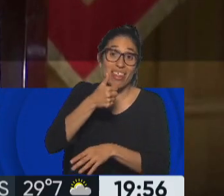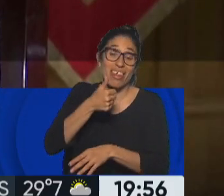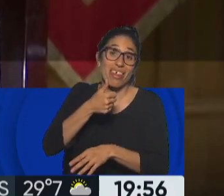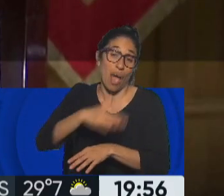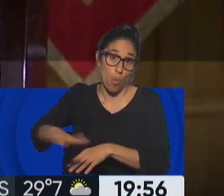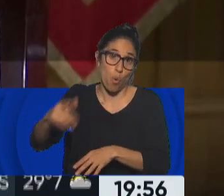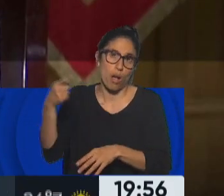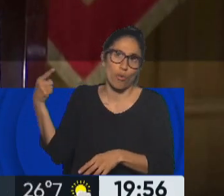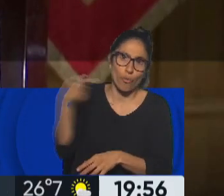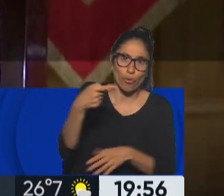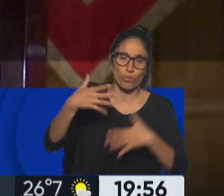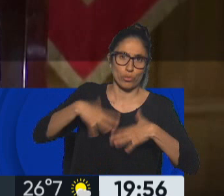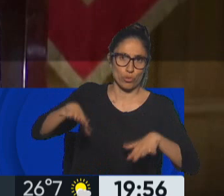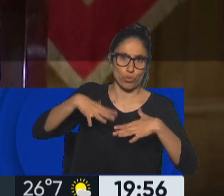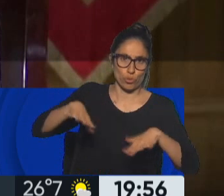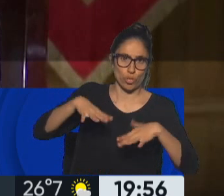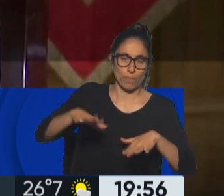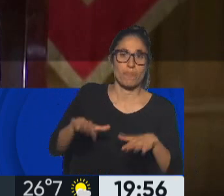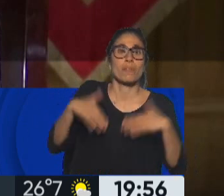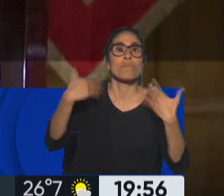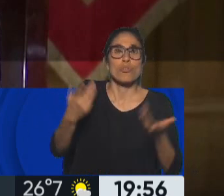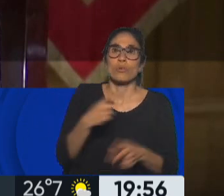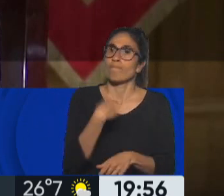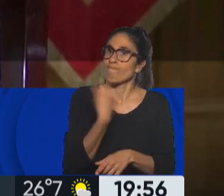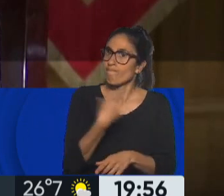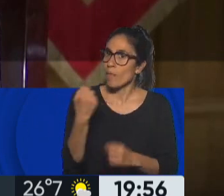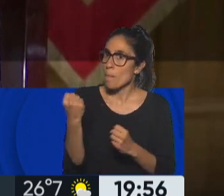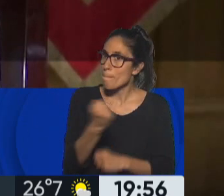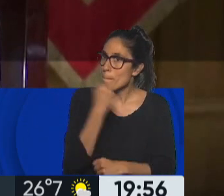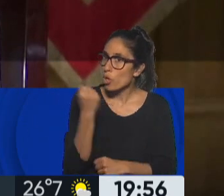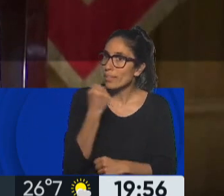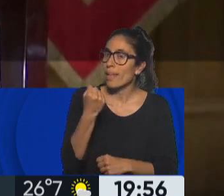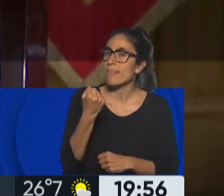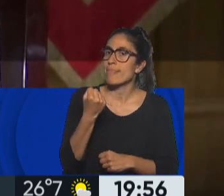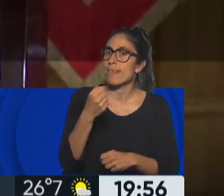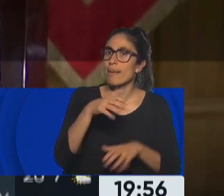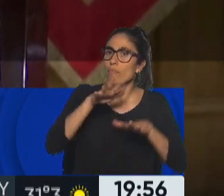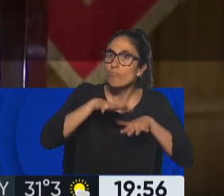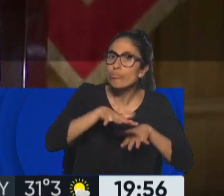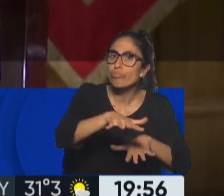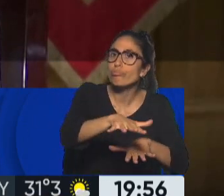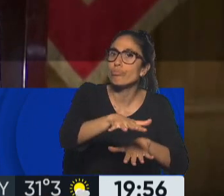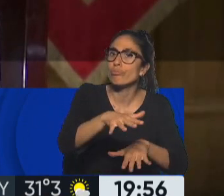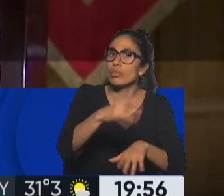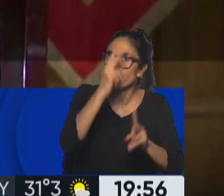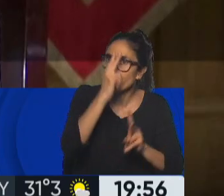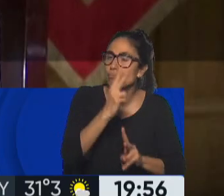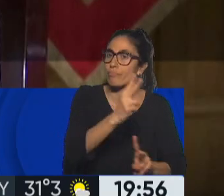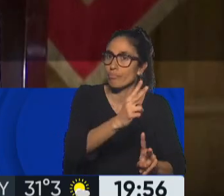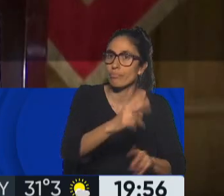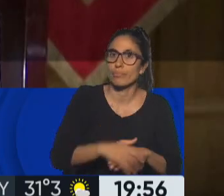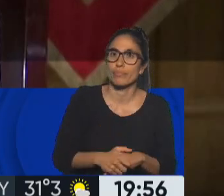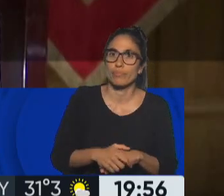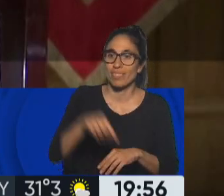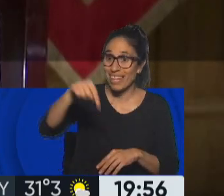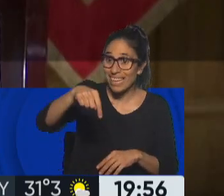so important that the qualification of this movement be clearly understood outside of the borders. That here it's not Maidan,